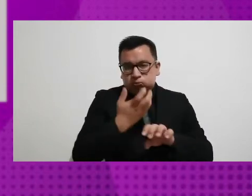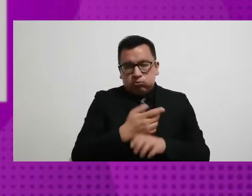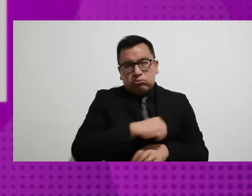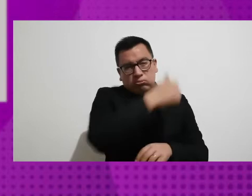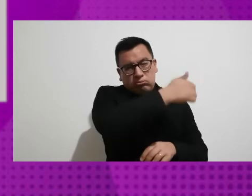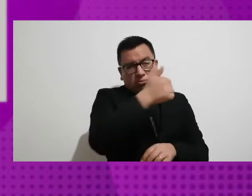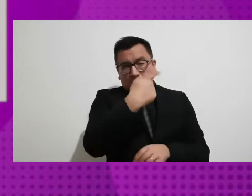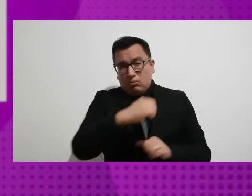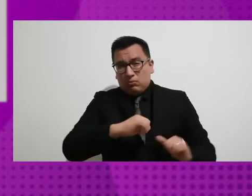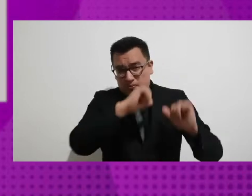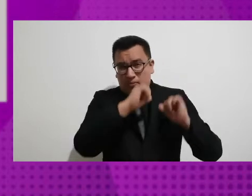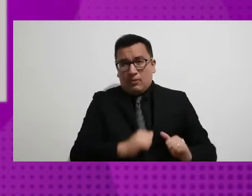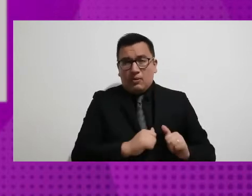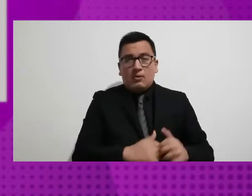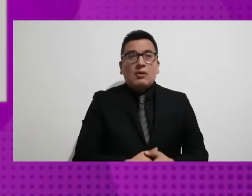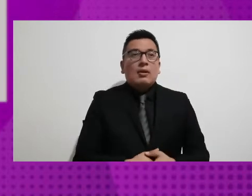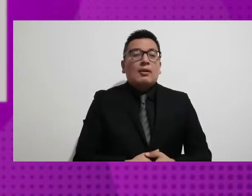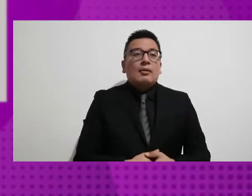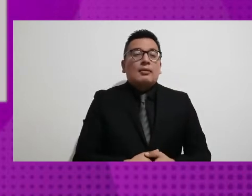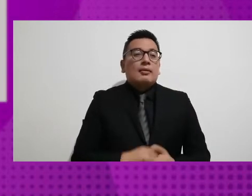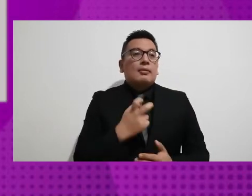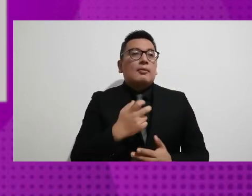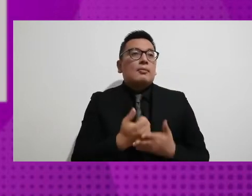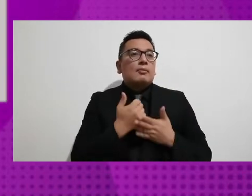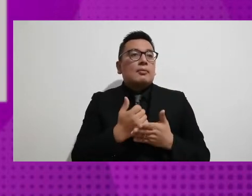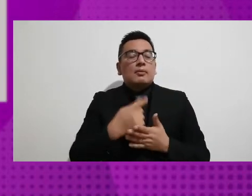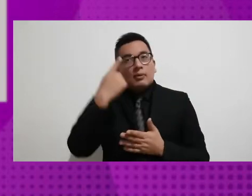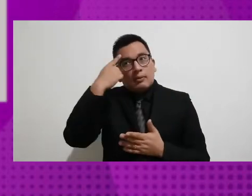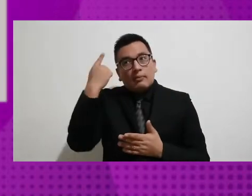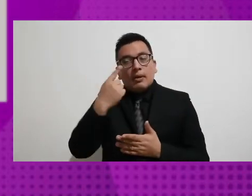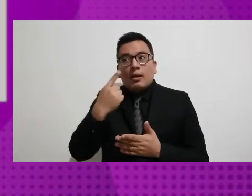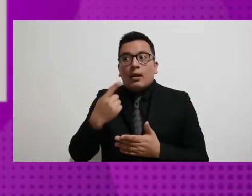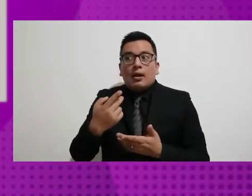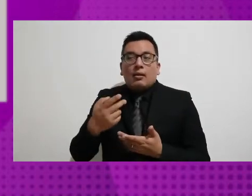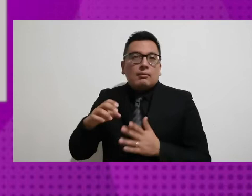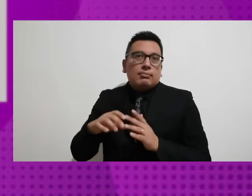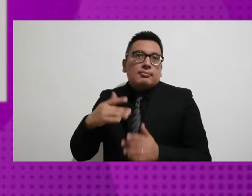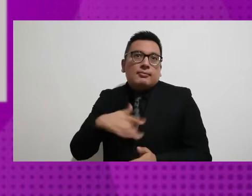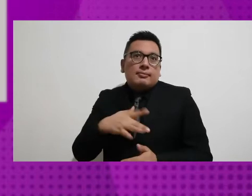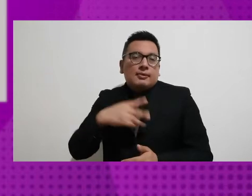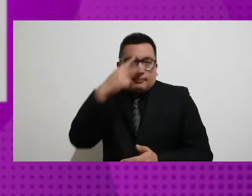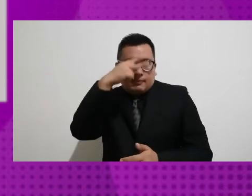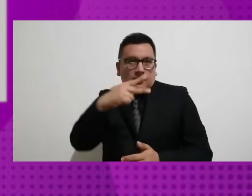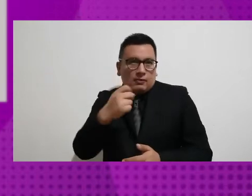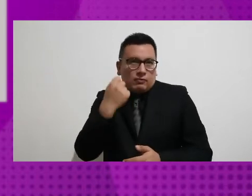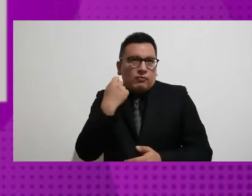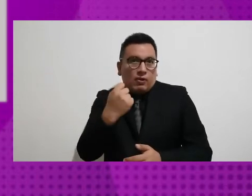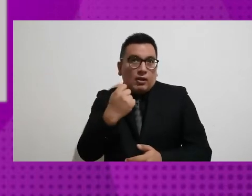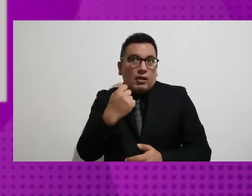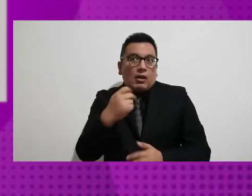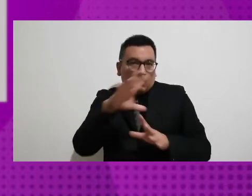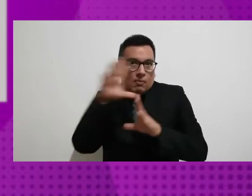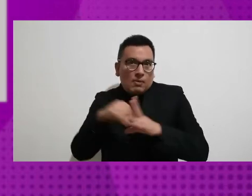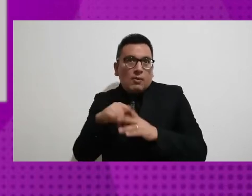a través de un modelo que fortalecía la unión al exterior y los Estados al interior. Este equilibrio entre